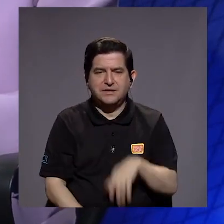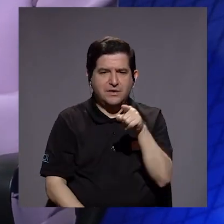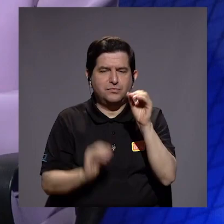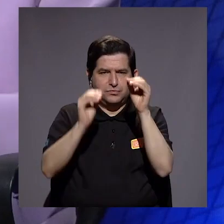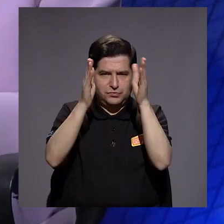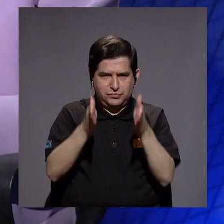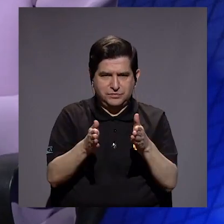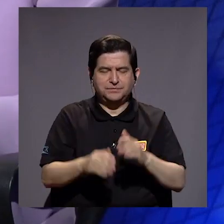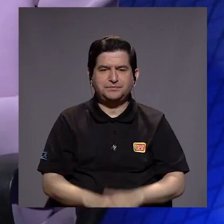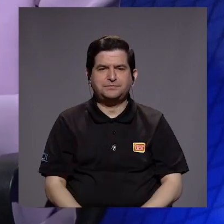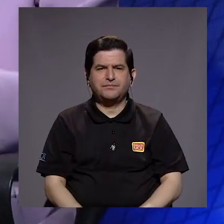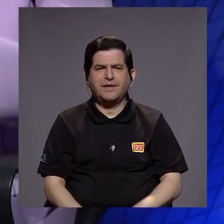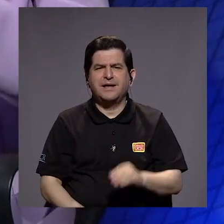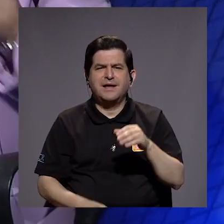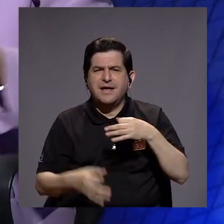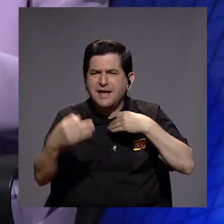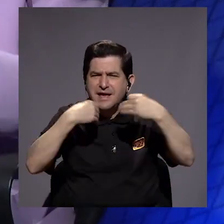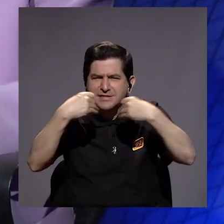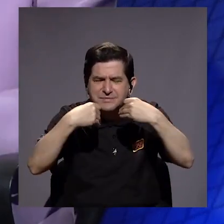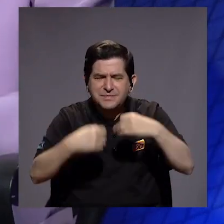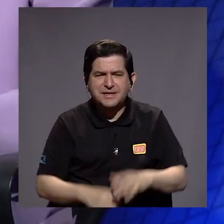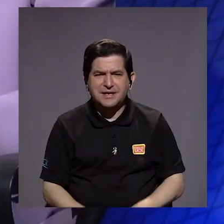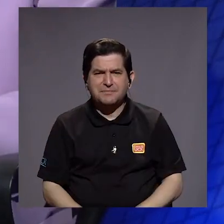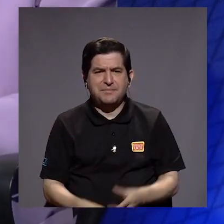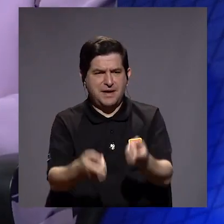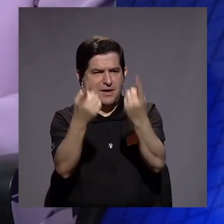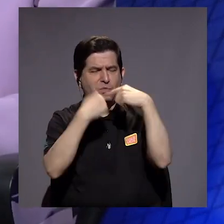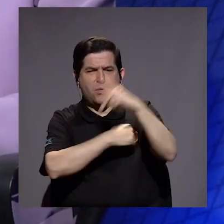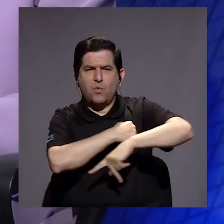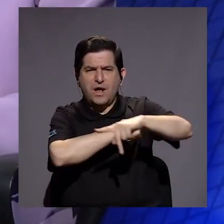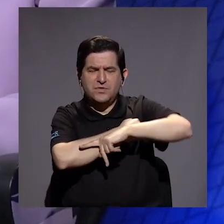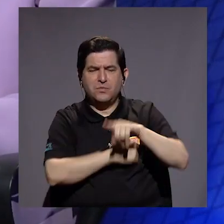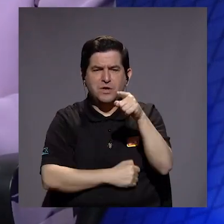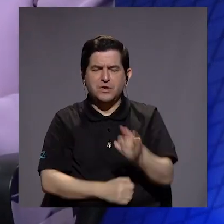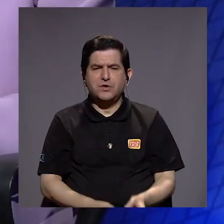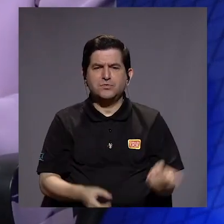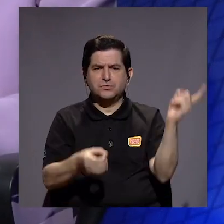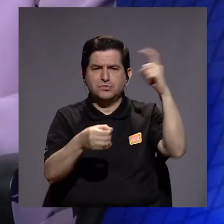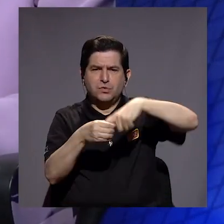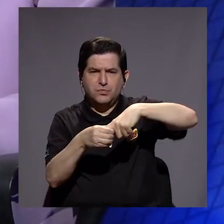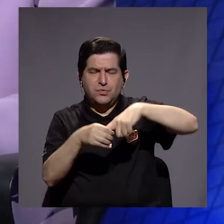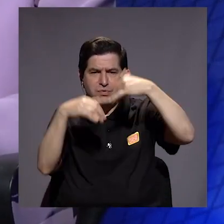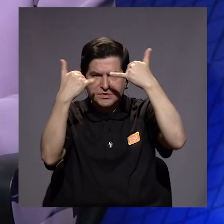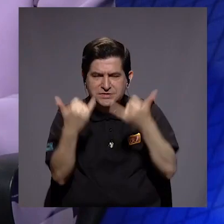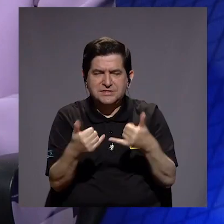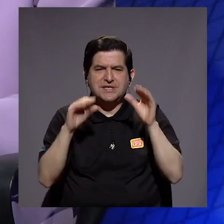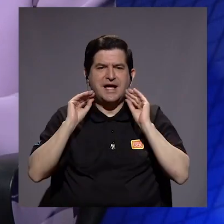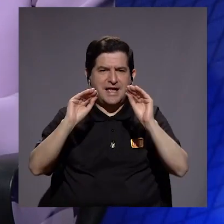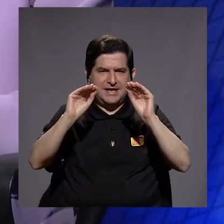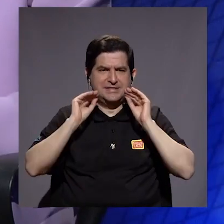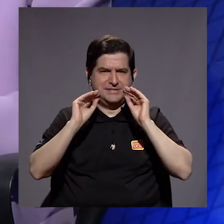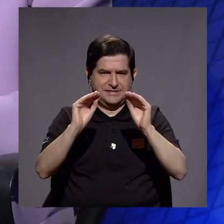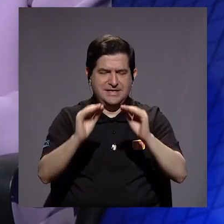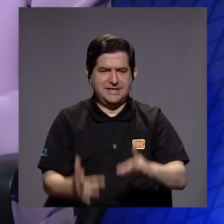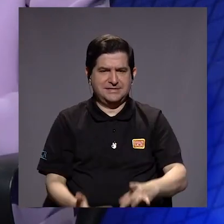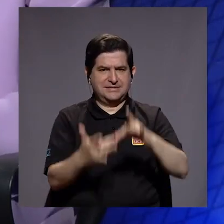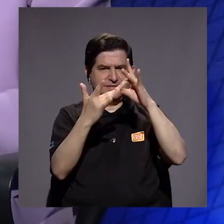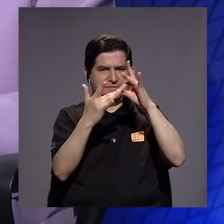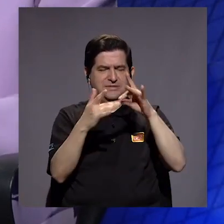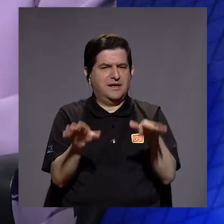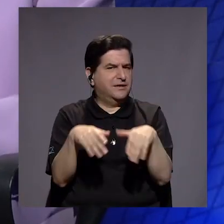medicina también como docente. Cuéntenos cómo fue su llegada al país y esa vinculación a